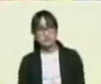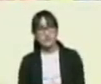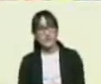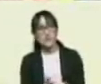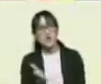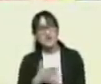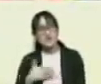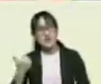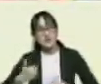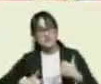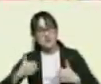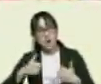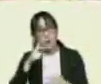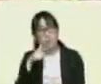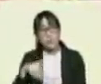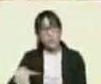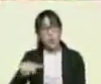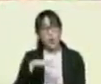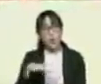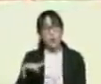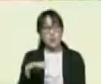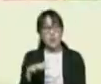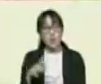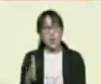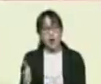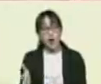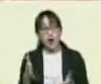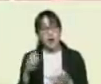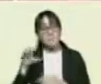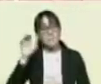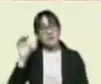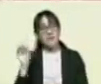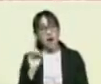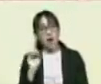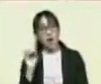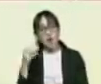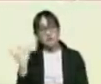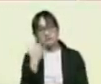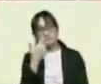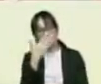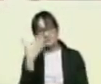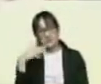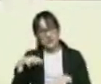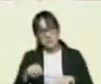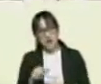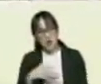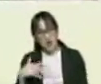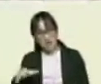¿Ustedes quieren que el pueblo gobierne la patria o lo gobierne el imperio?